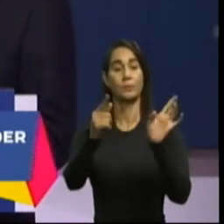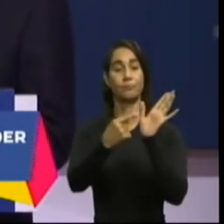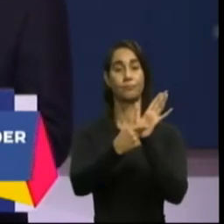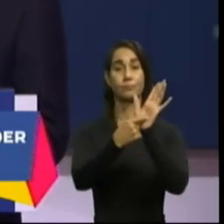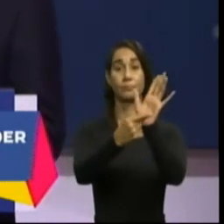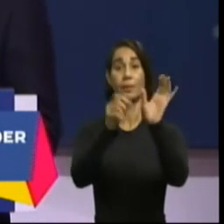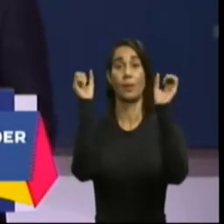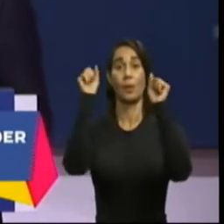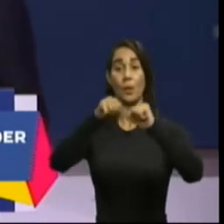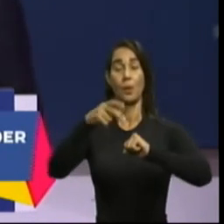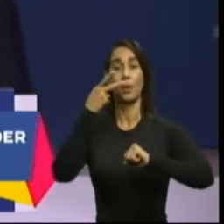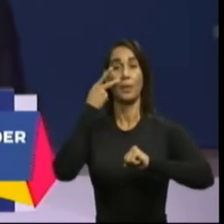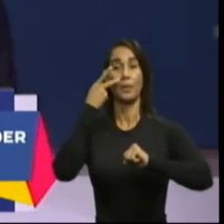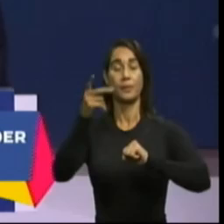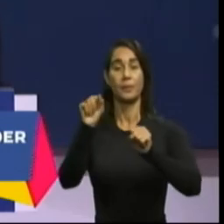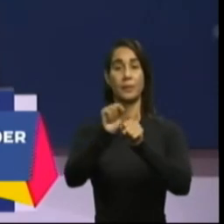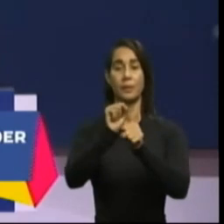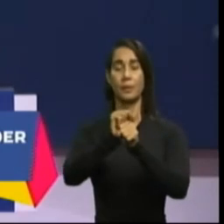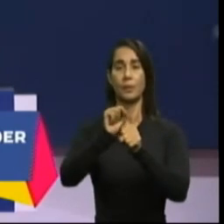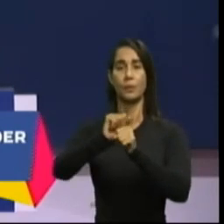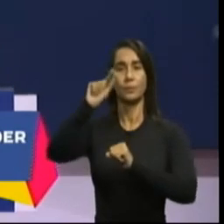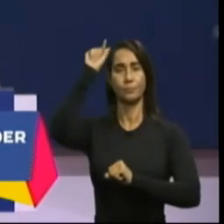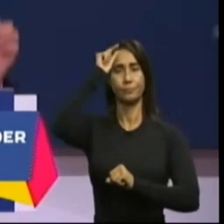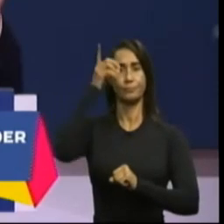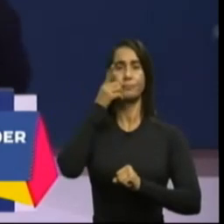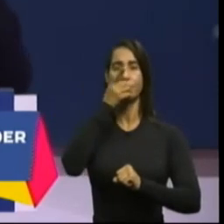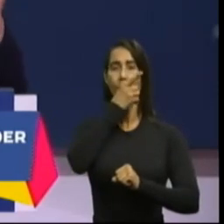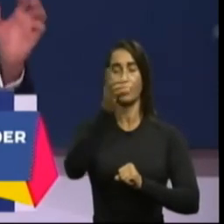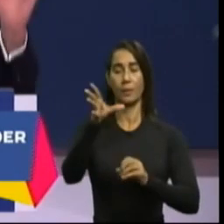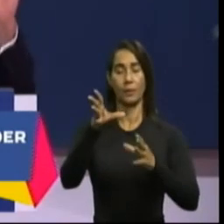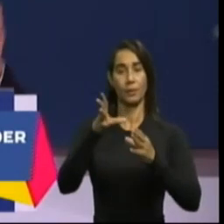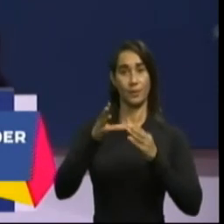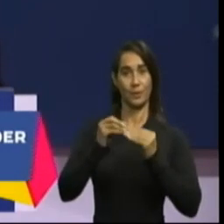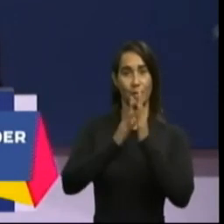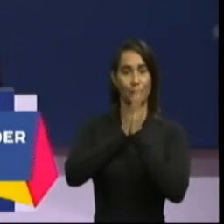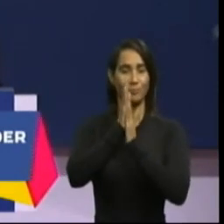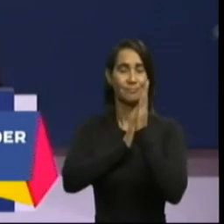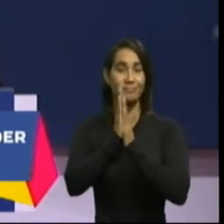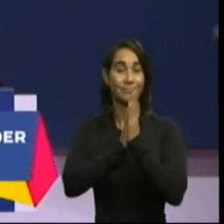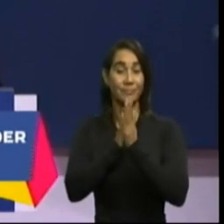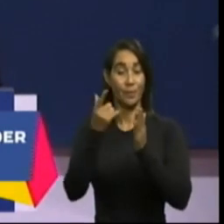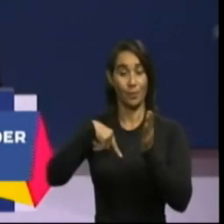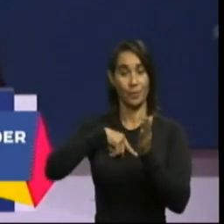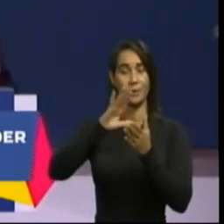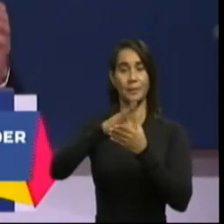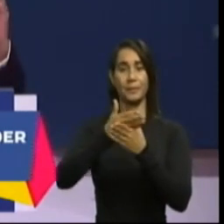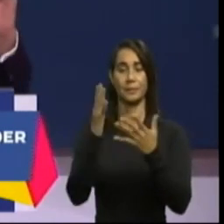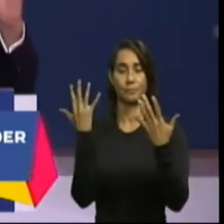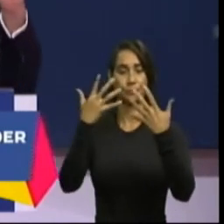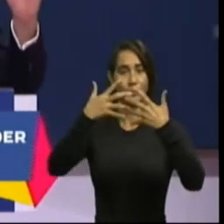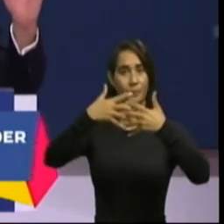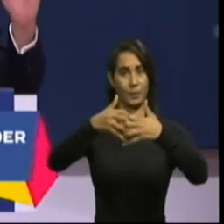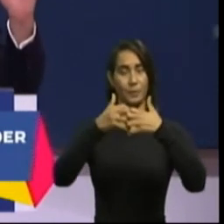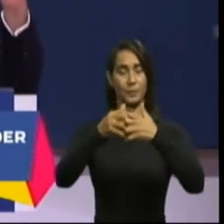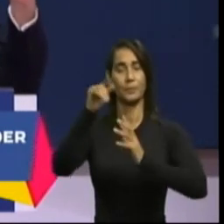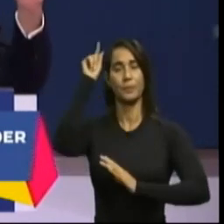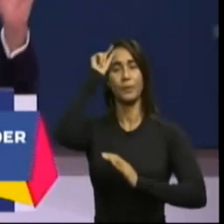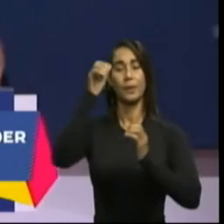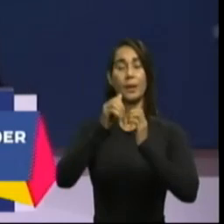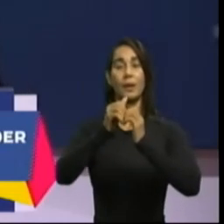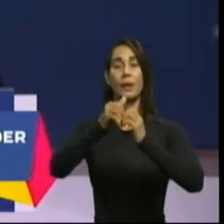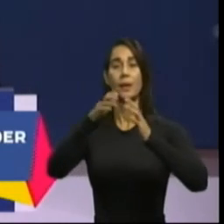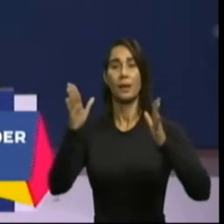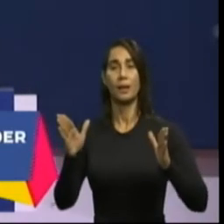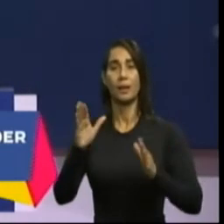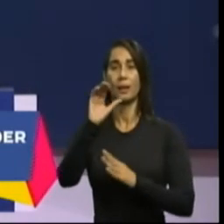en las acciones externas del gobierno dominicano, asumiendo con entusiasmo nuestra participación en la Alianza para el Gobierno Abierto